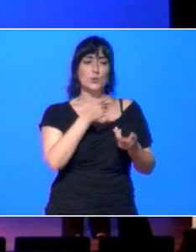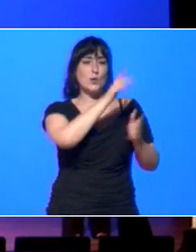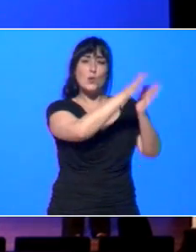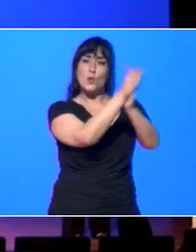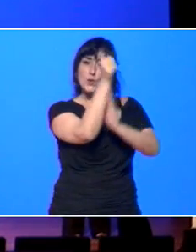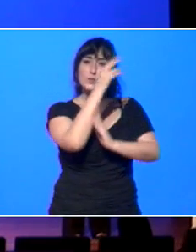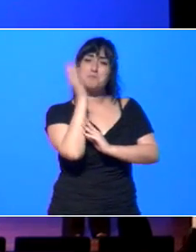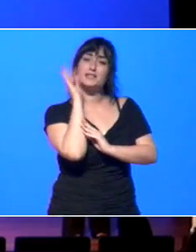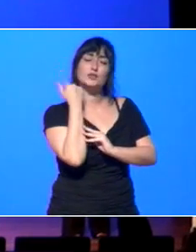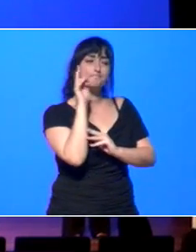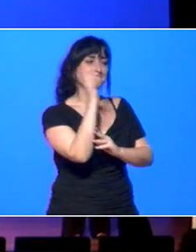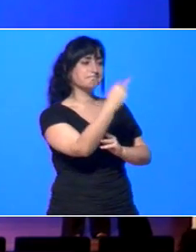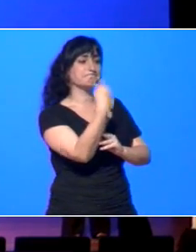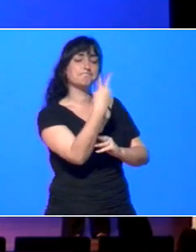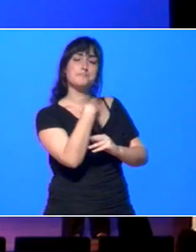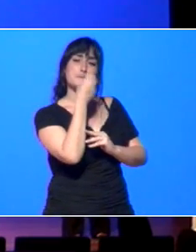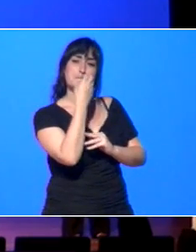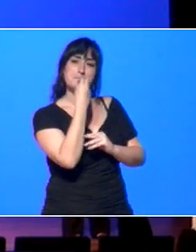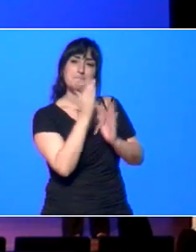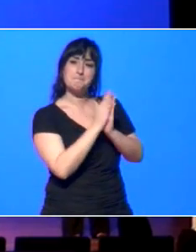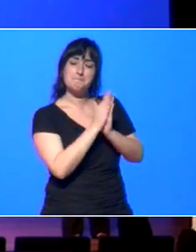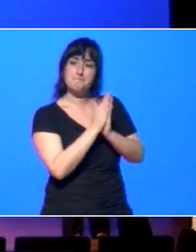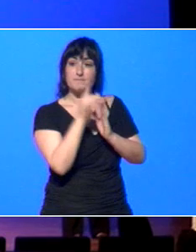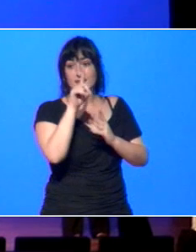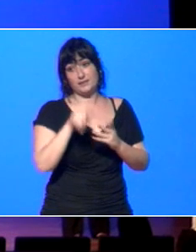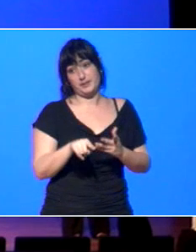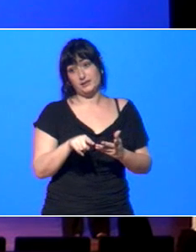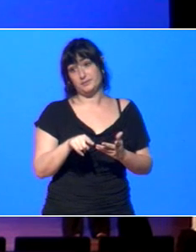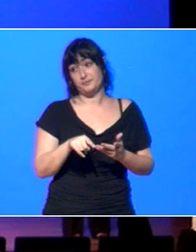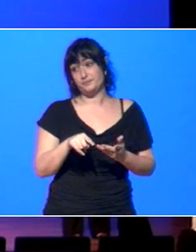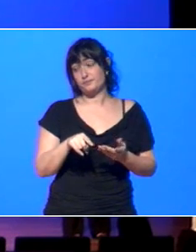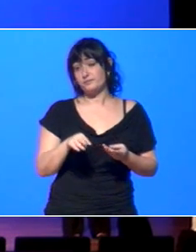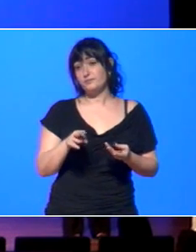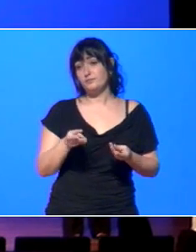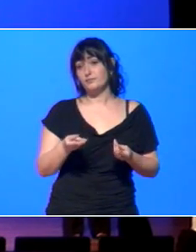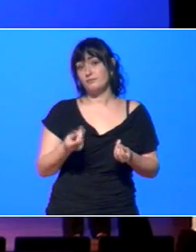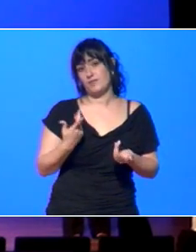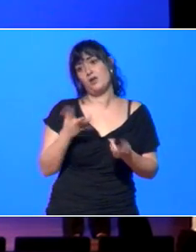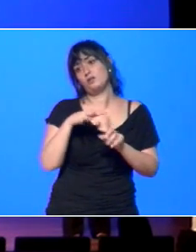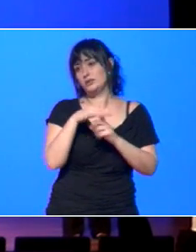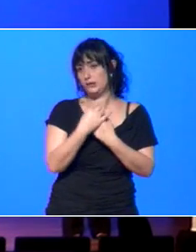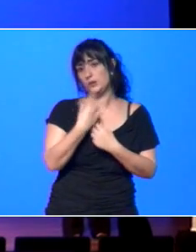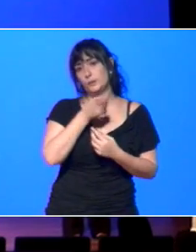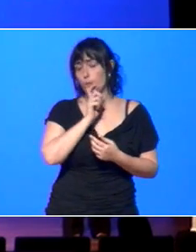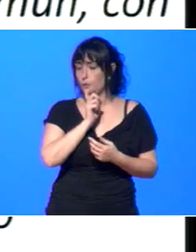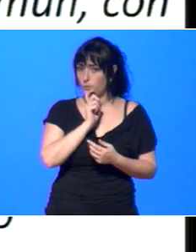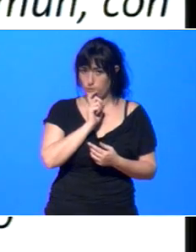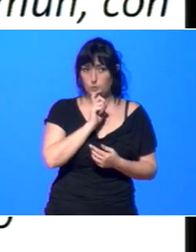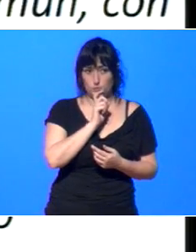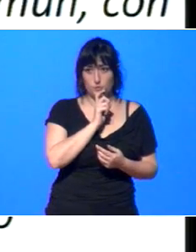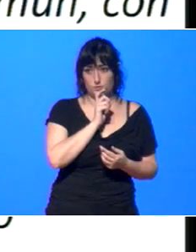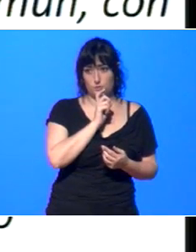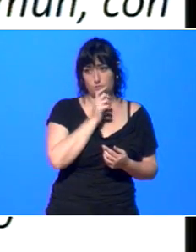por supuesto, si no va acompañado en una articulación simplemente siempre difícil y compleja